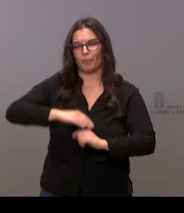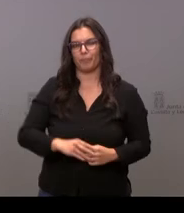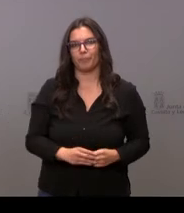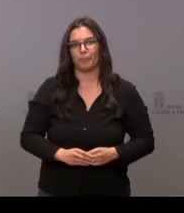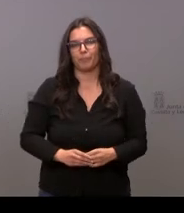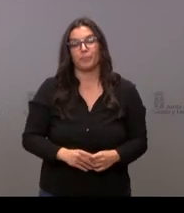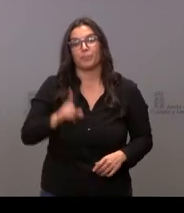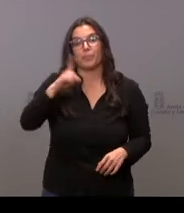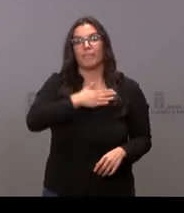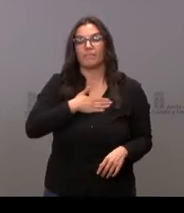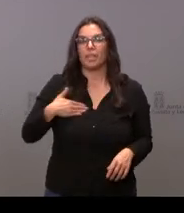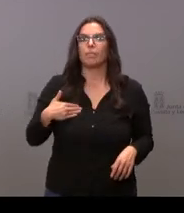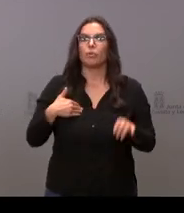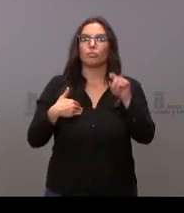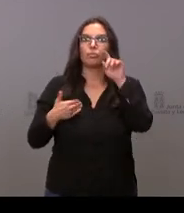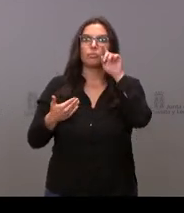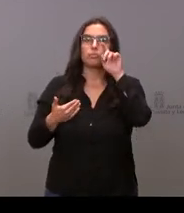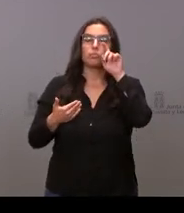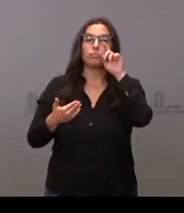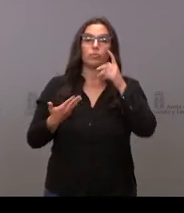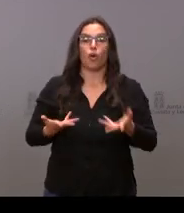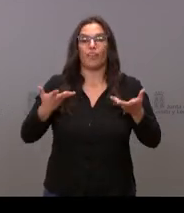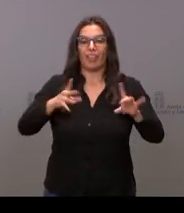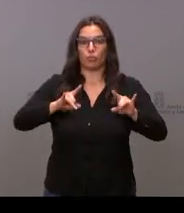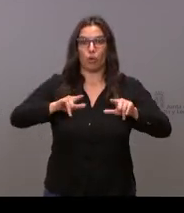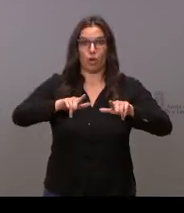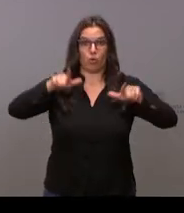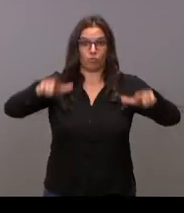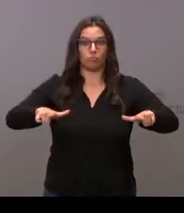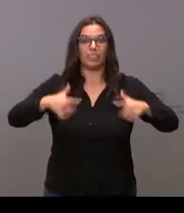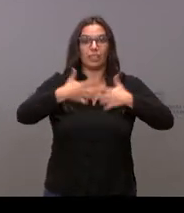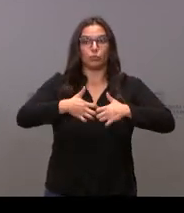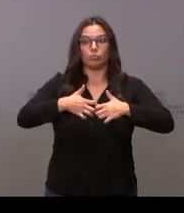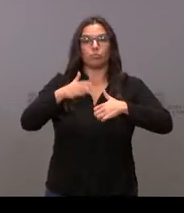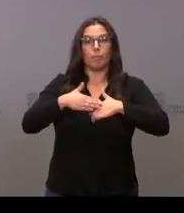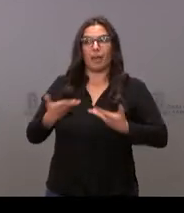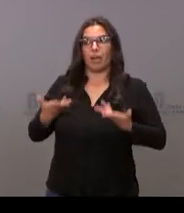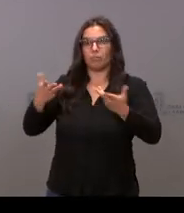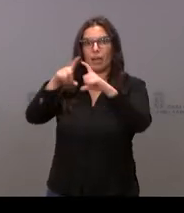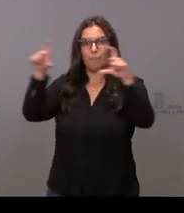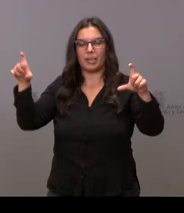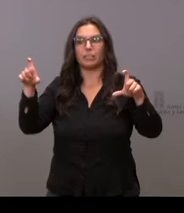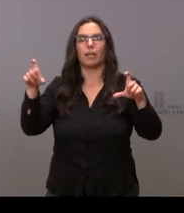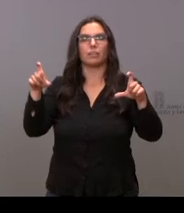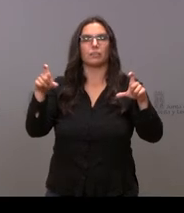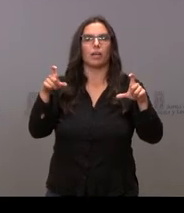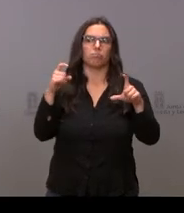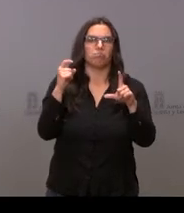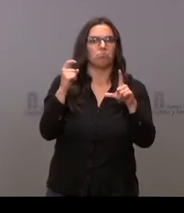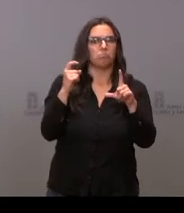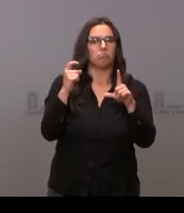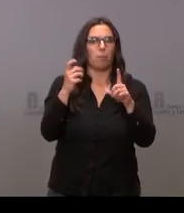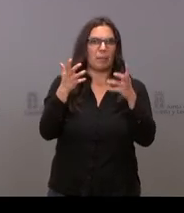queremos poner como digo suelo industrial a disposición de empresas e inversores en condiciones ventajosas y